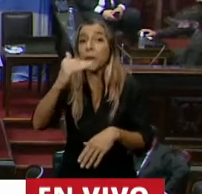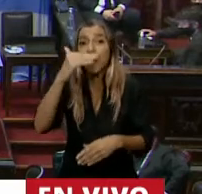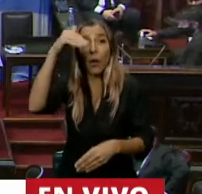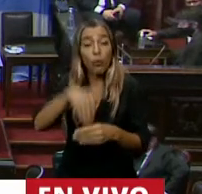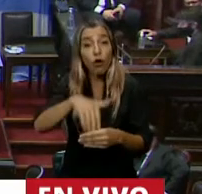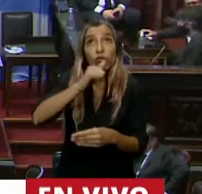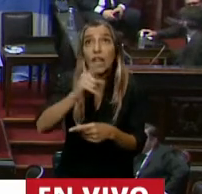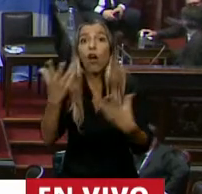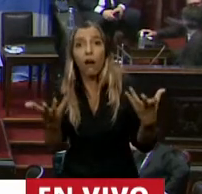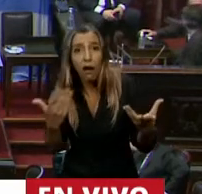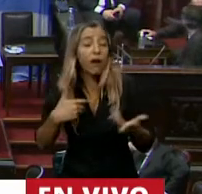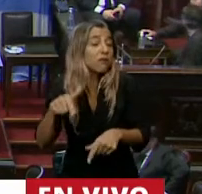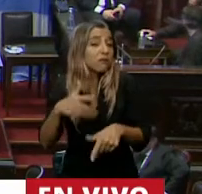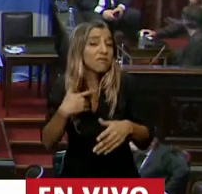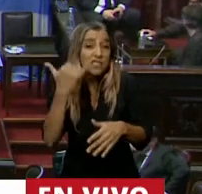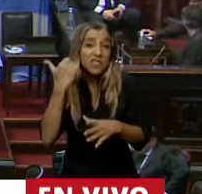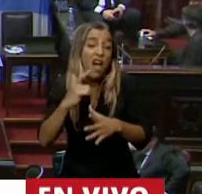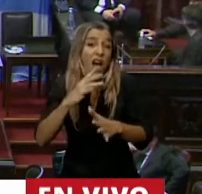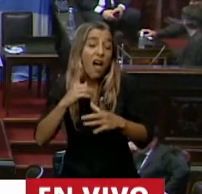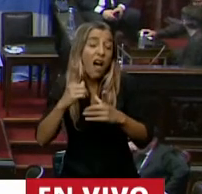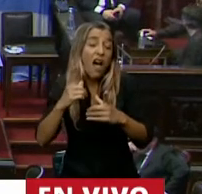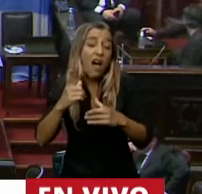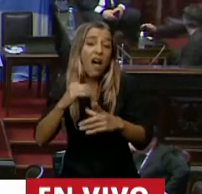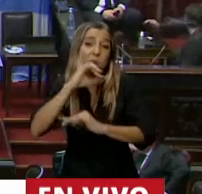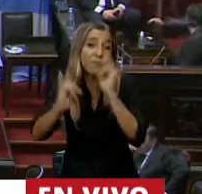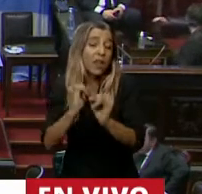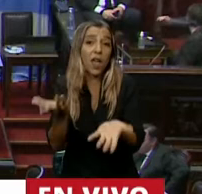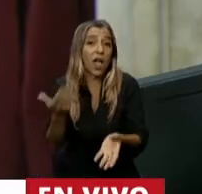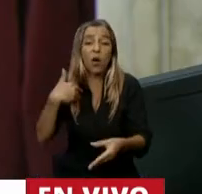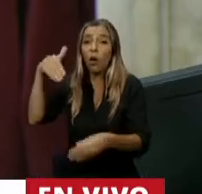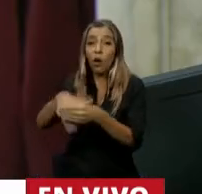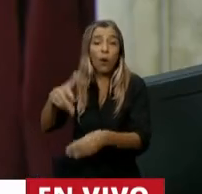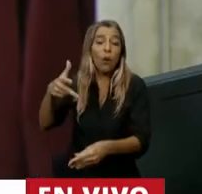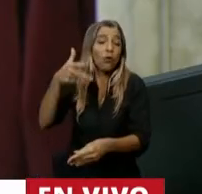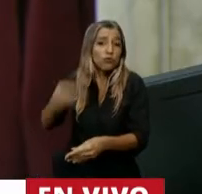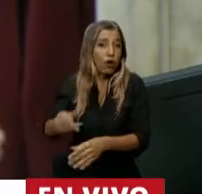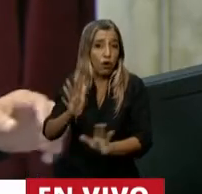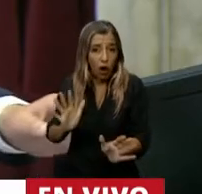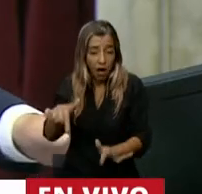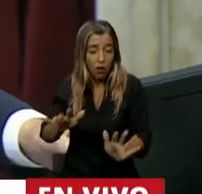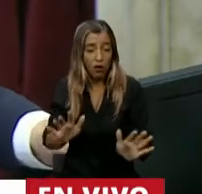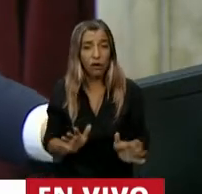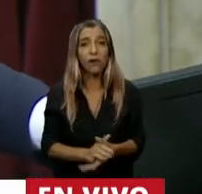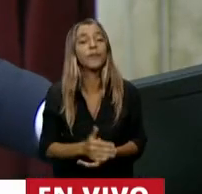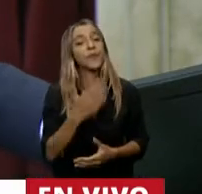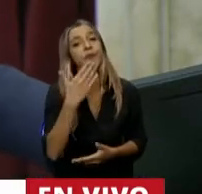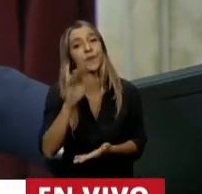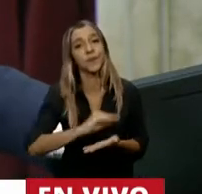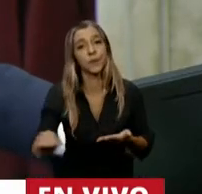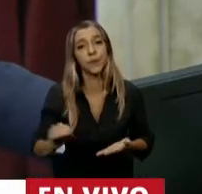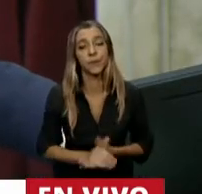está canalizando en este momento, presidente. Mi voto es negativo. Gracias, diputado.